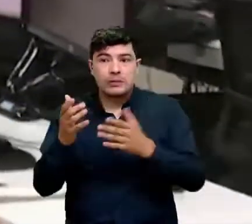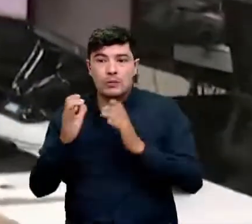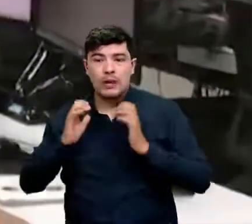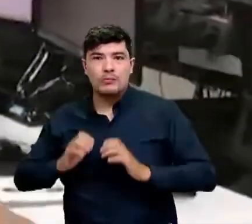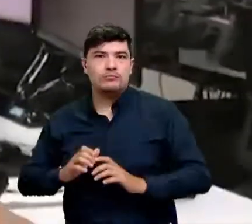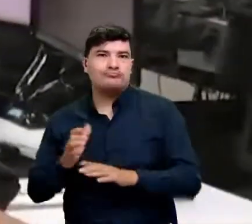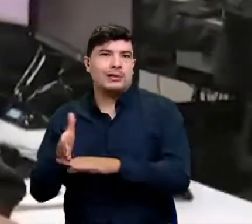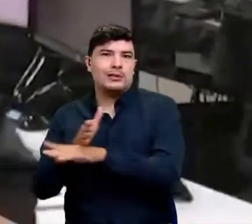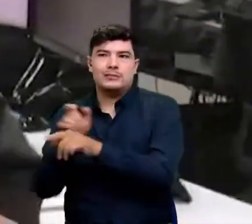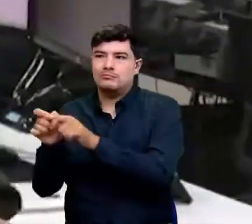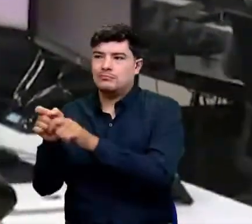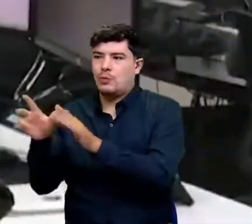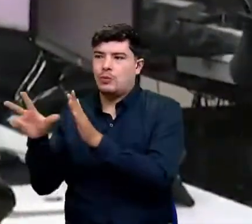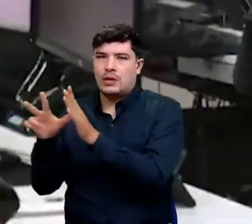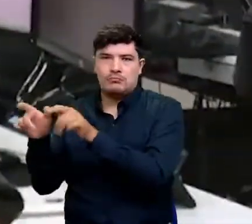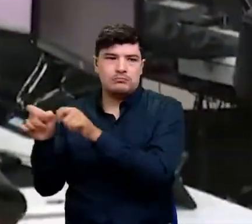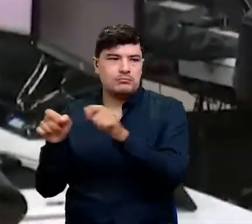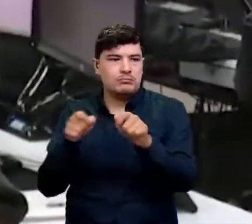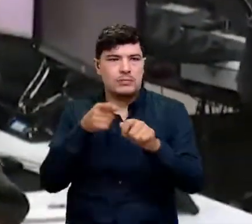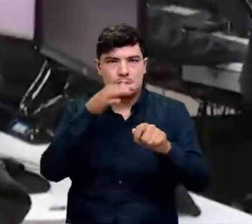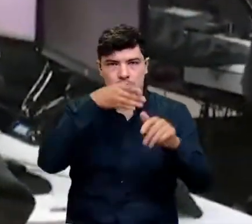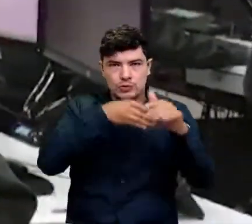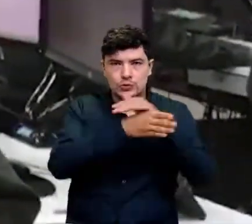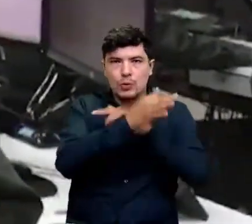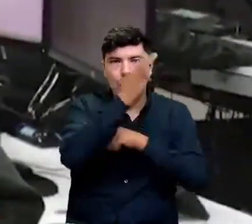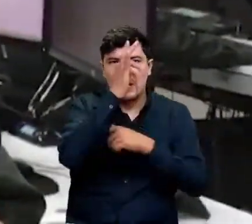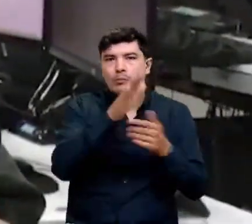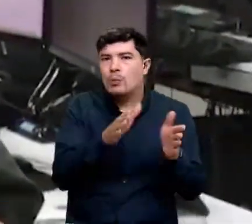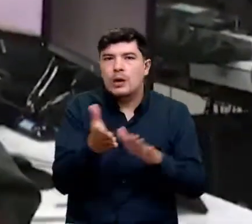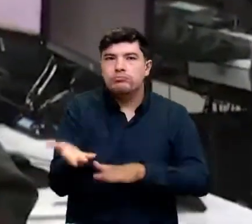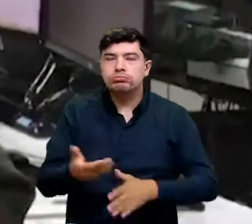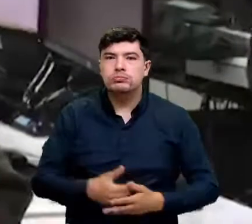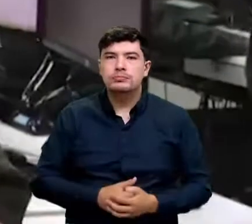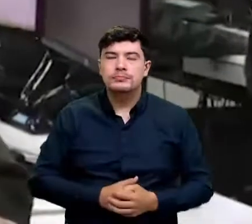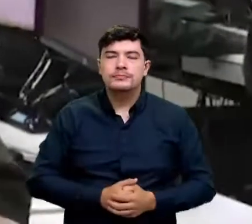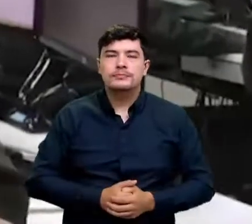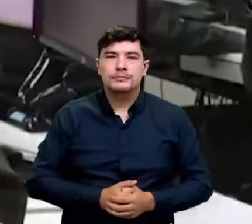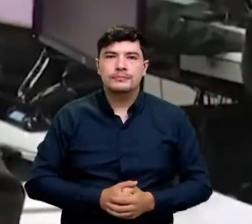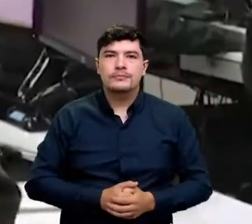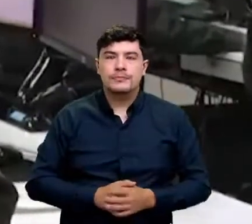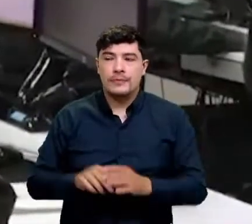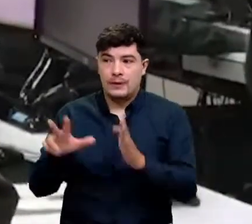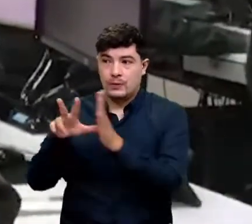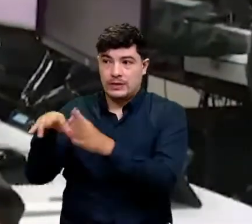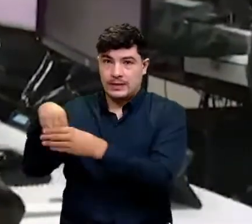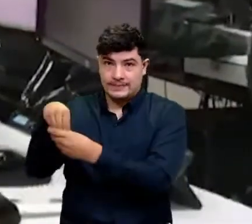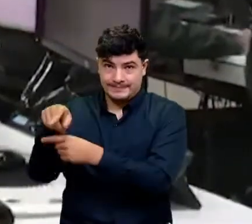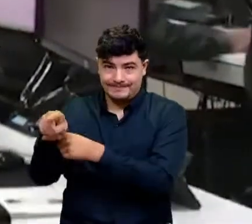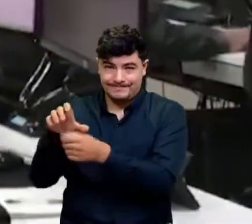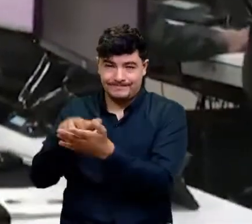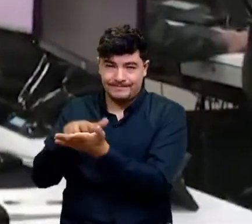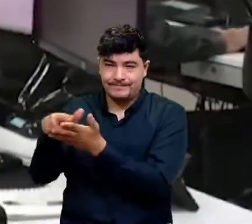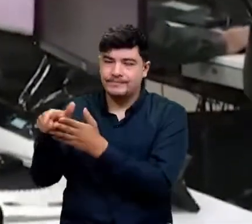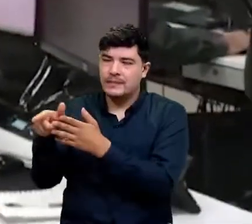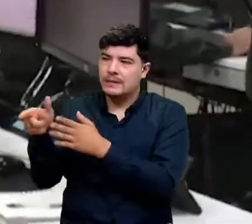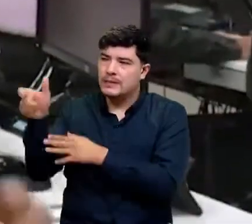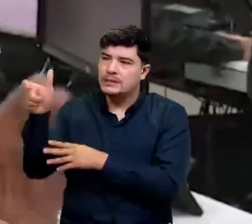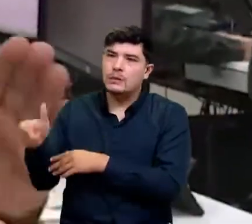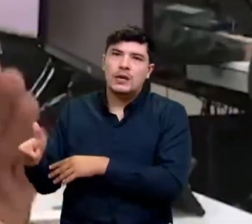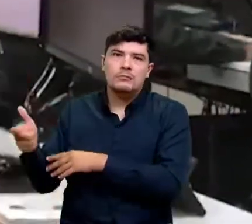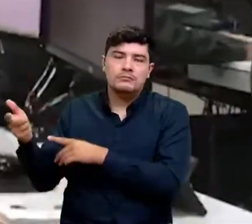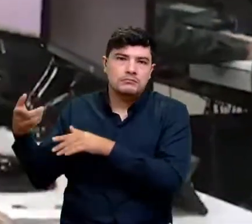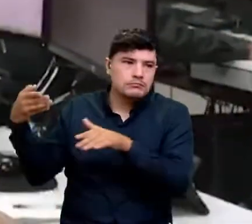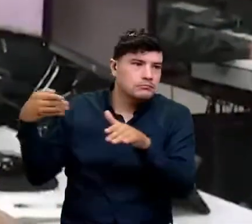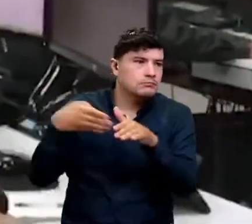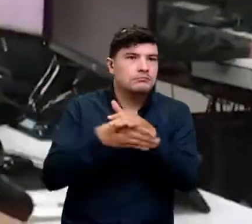Girón, en la vía de Girón que conduce hacia el aeropuerto de uno de los moteles que se encuentra en servicio en ese sector, llega al hospital